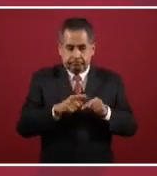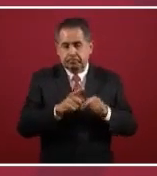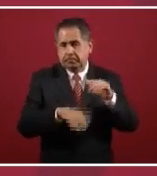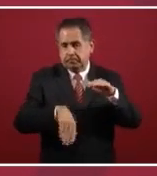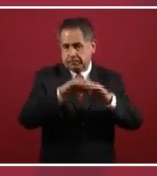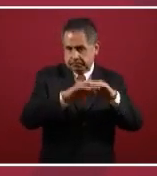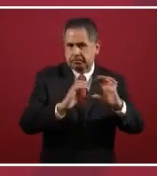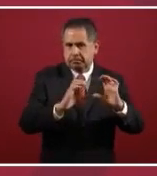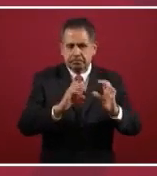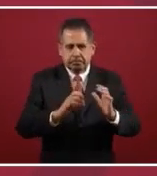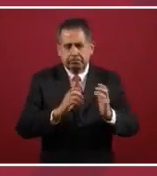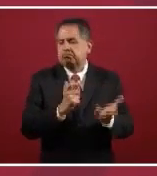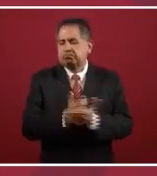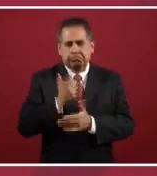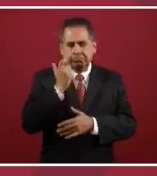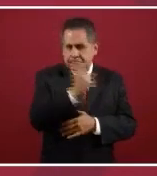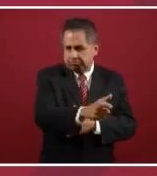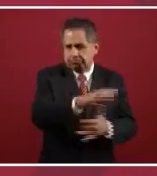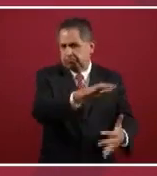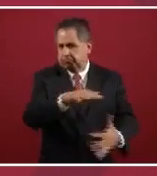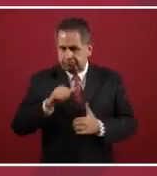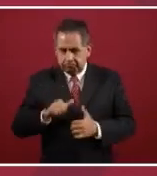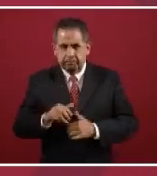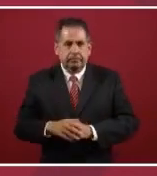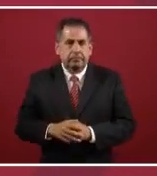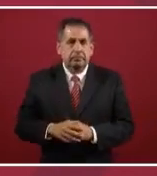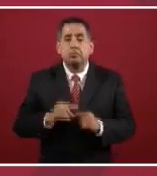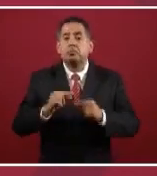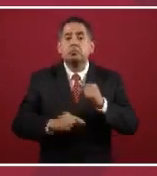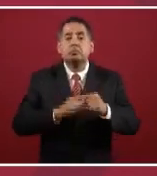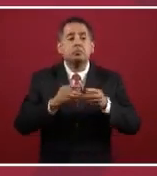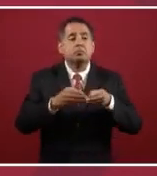límite. Poco a poco vamos a ir ampliando,